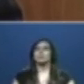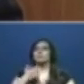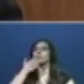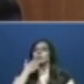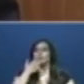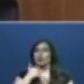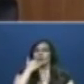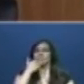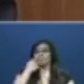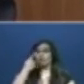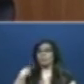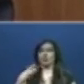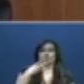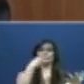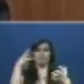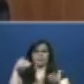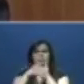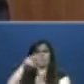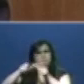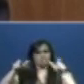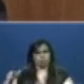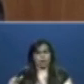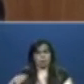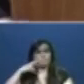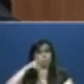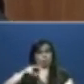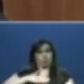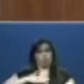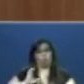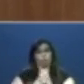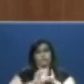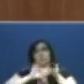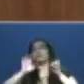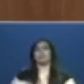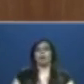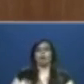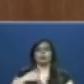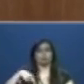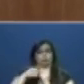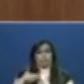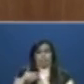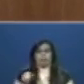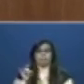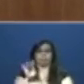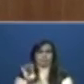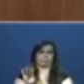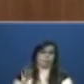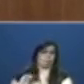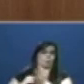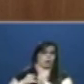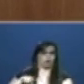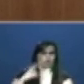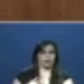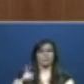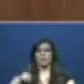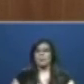personas que en 2012 visitaron los museos gestionados por la junta para los que acabamos de remitir a esta cámara un proyecto de ley o los más de 10